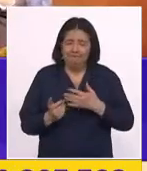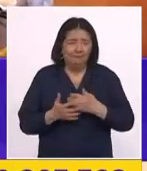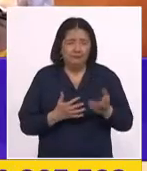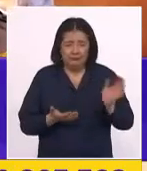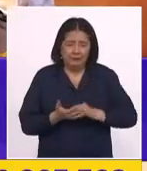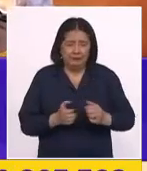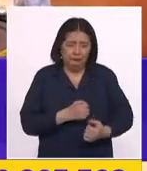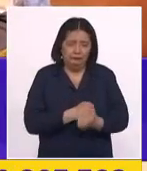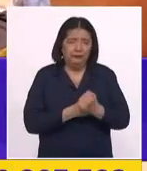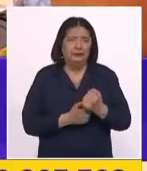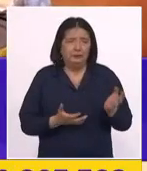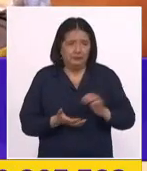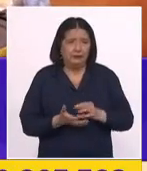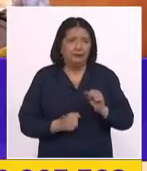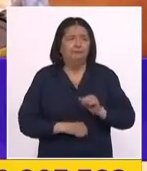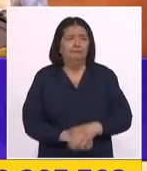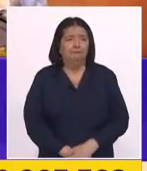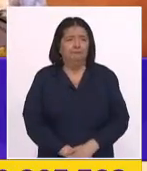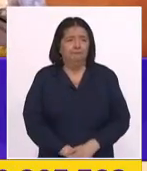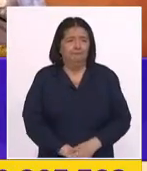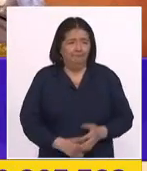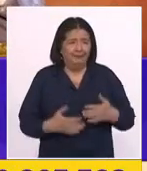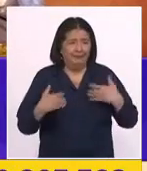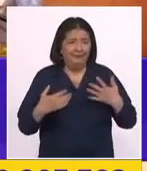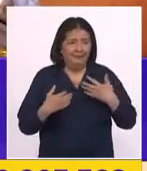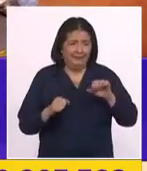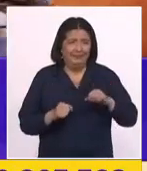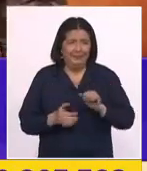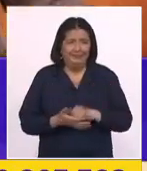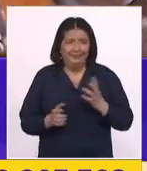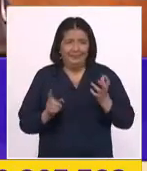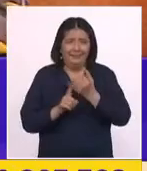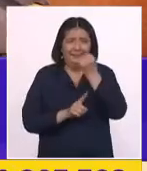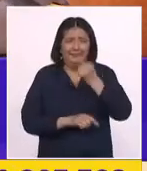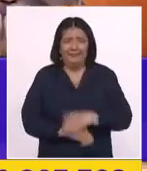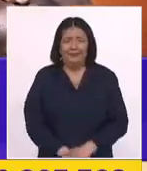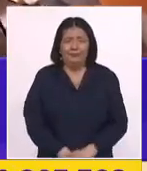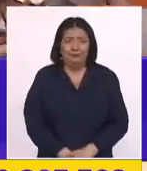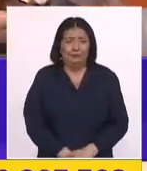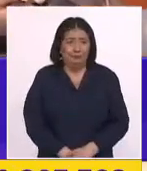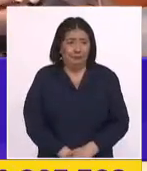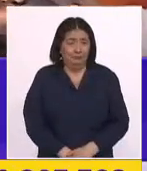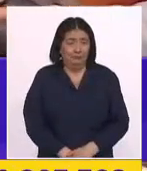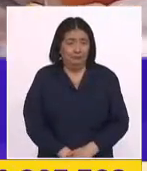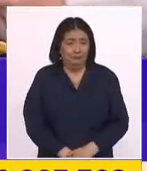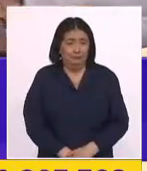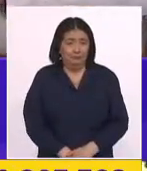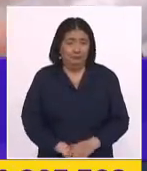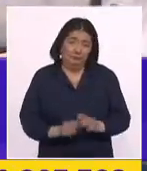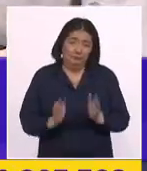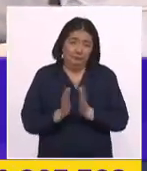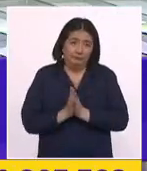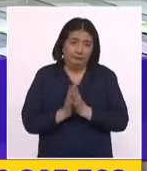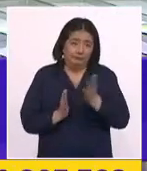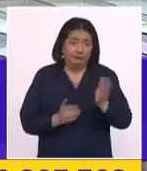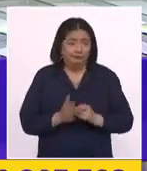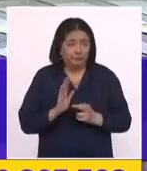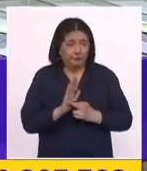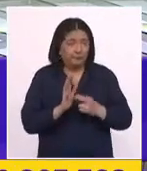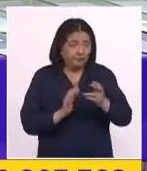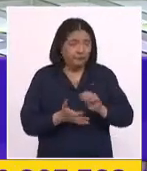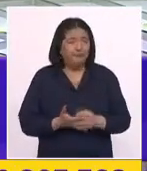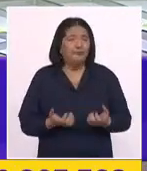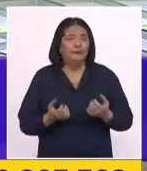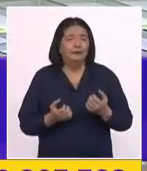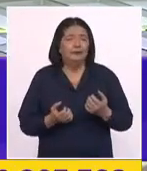me daba más fuerza, pues, más garra, ¿no? Entonces, no, muy contenta con lo que he logrado. Bueno, a nombre de Latina